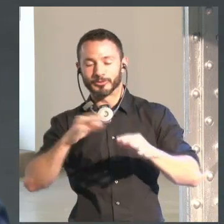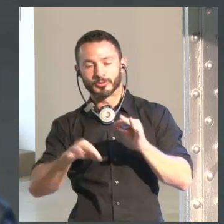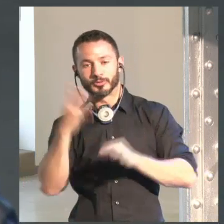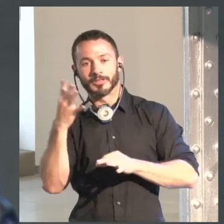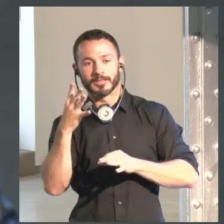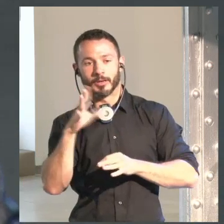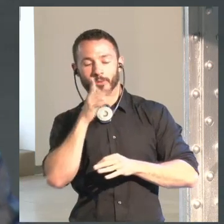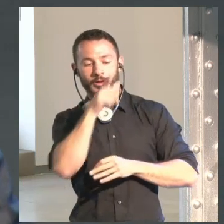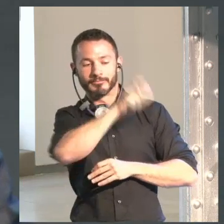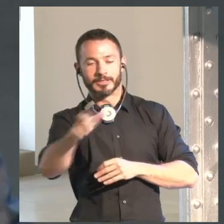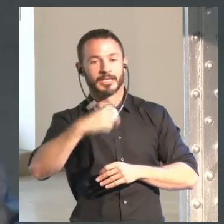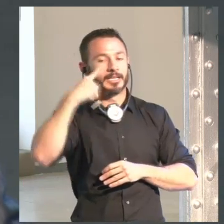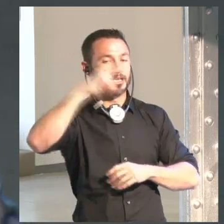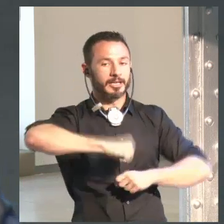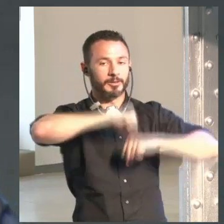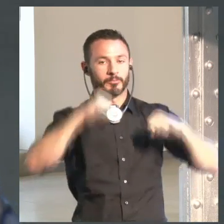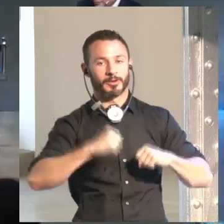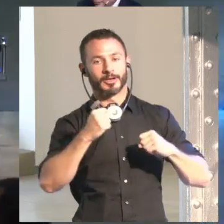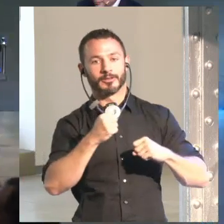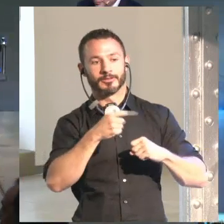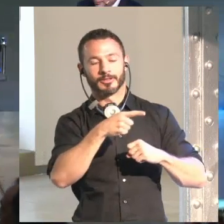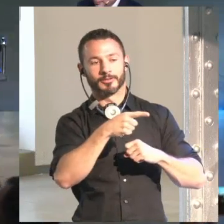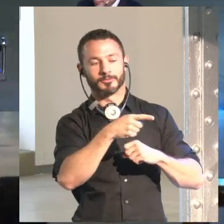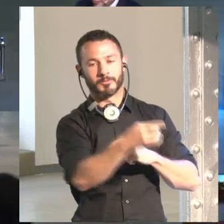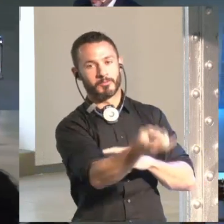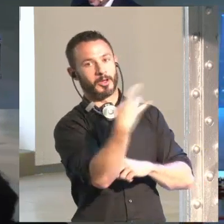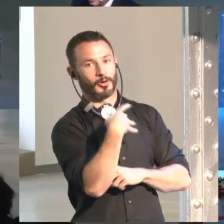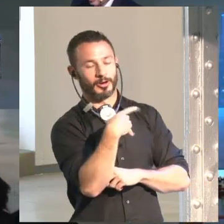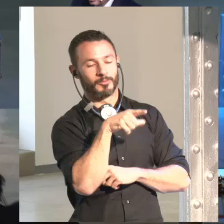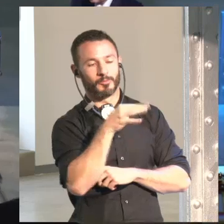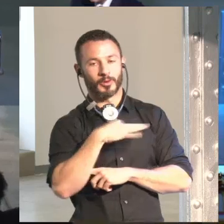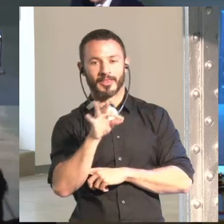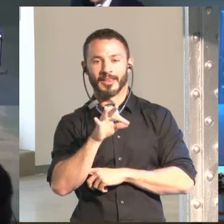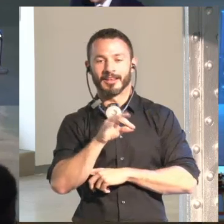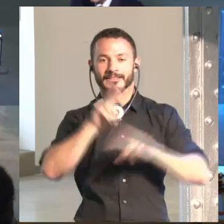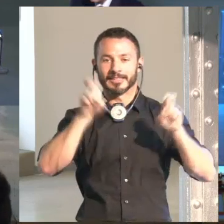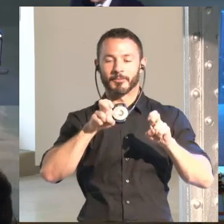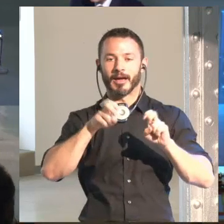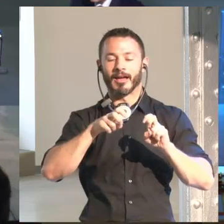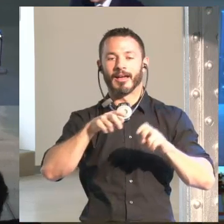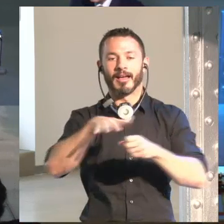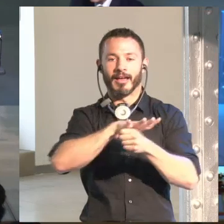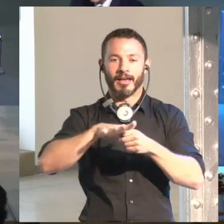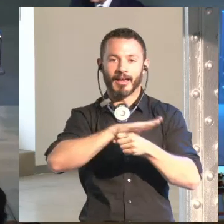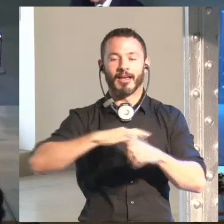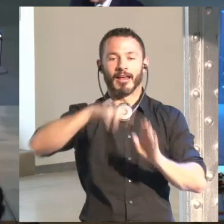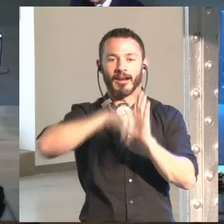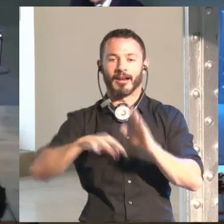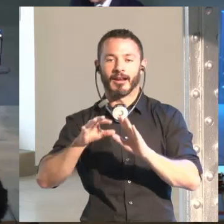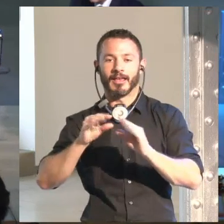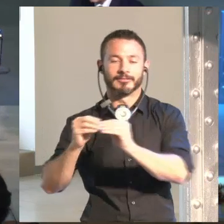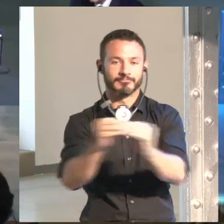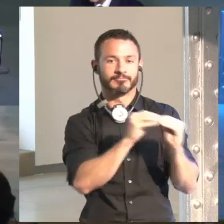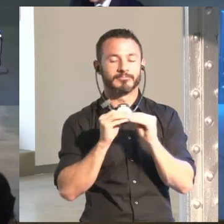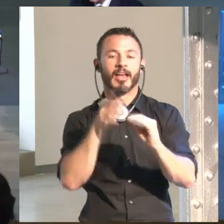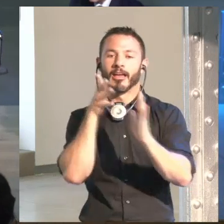aquí algunos expertos mejores para explicar el tema del level playing field, de las mismas reglas y